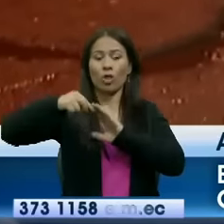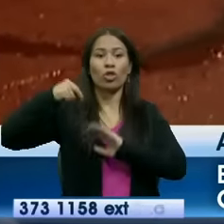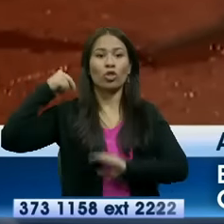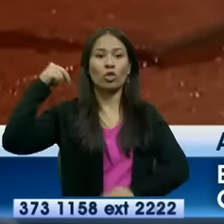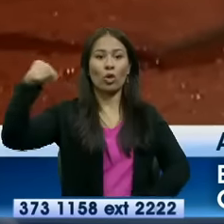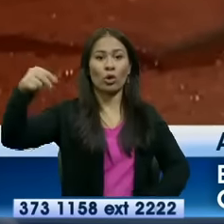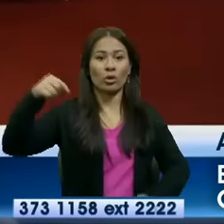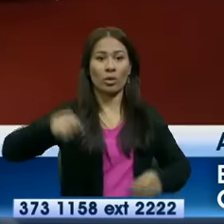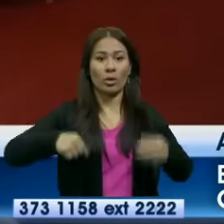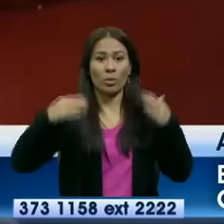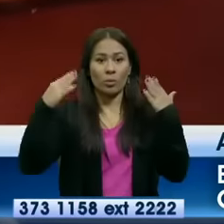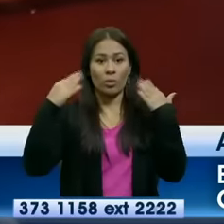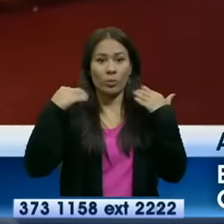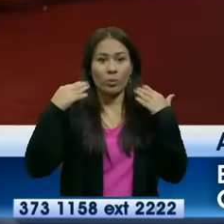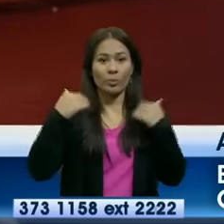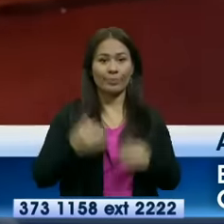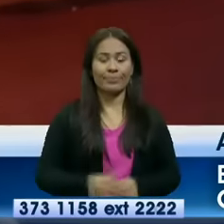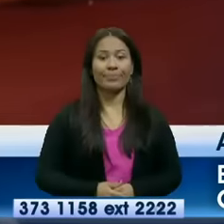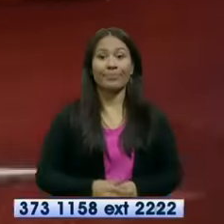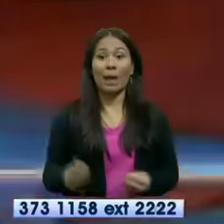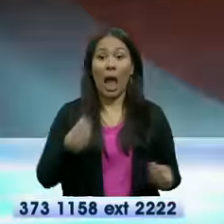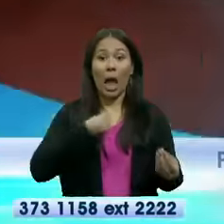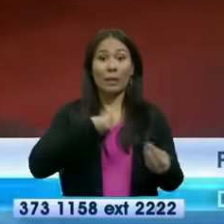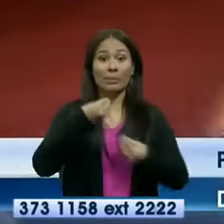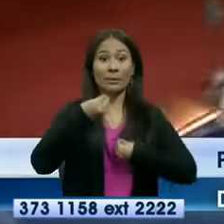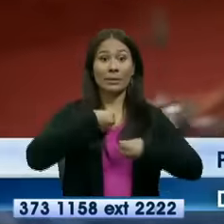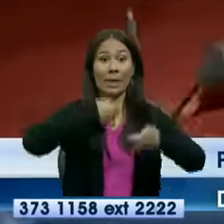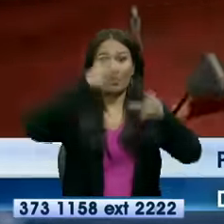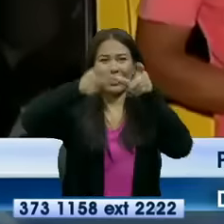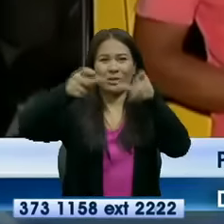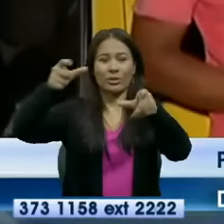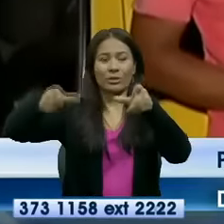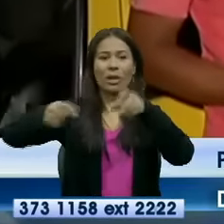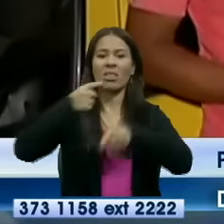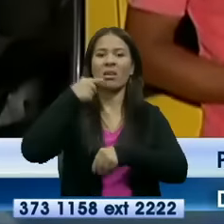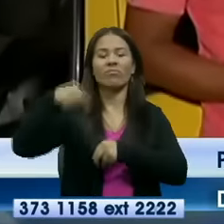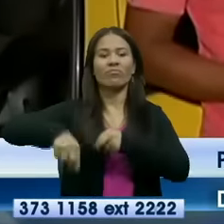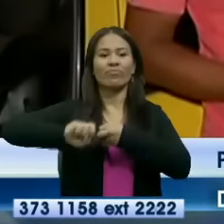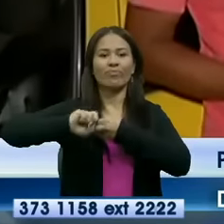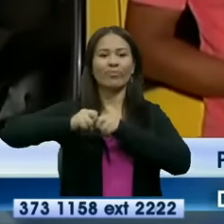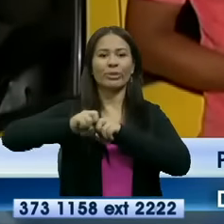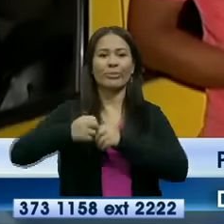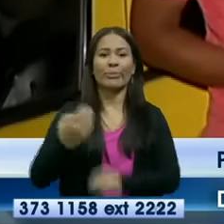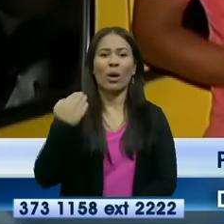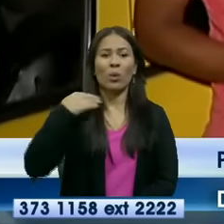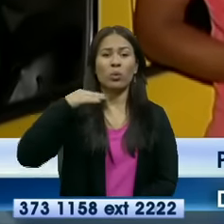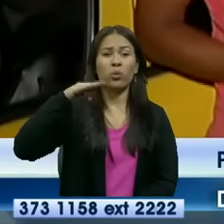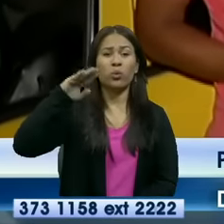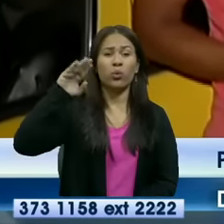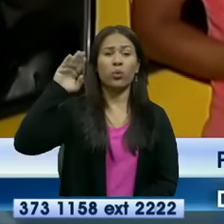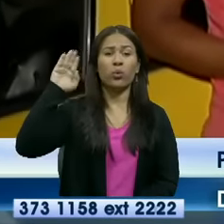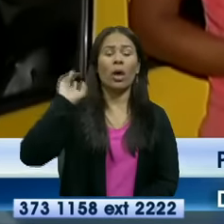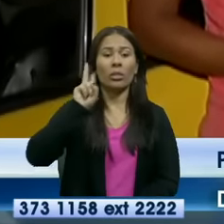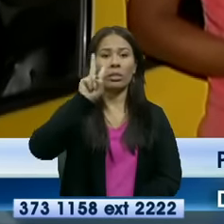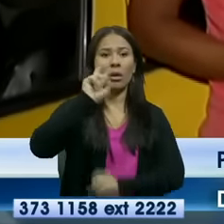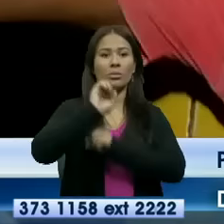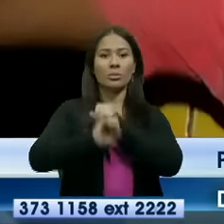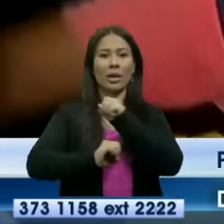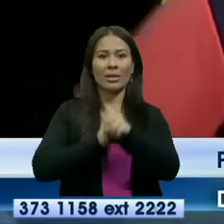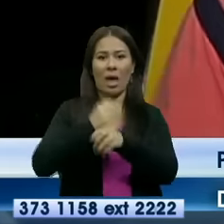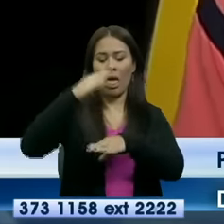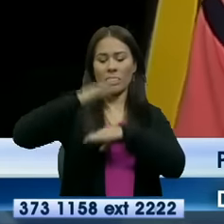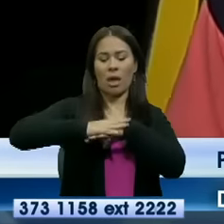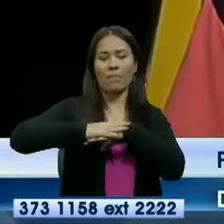noroeste de la urbe. Según habitantes del sector, el problema se registra desde hace 2 años. Esa tapa sabe estar por